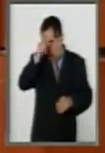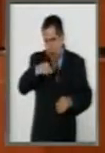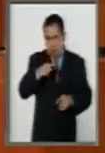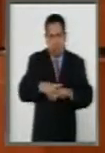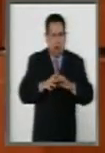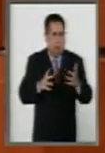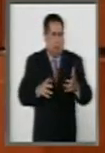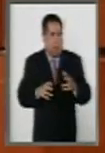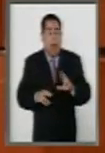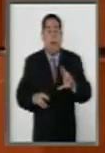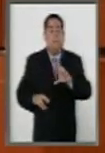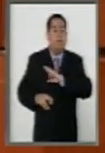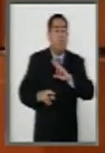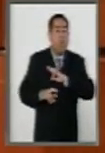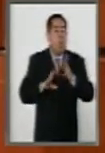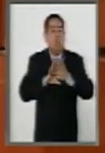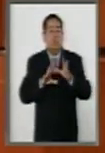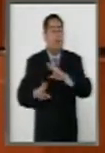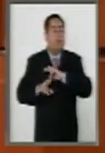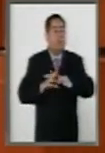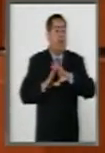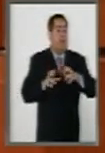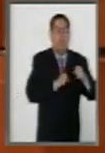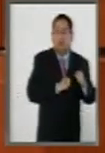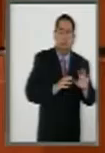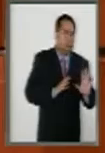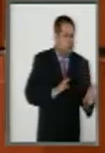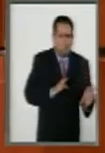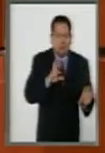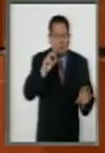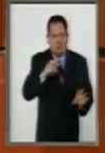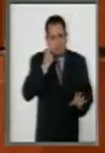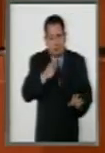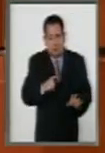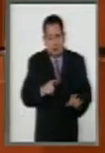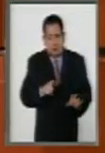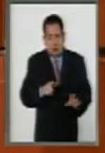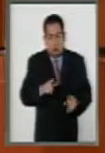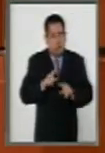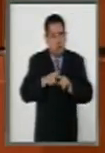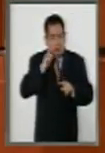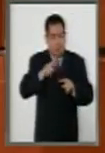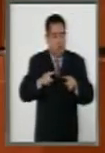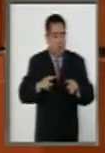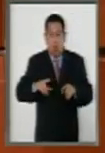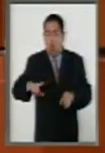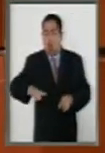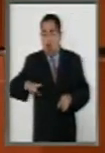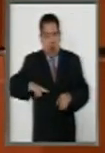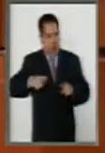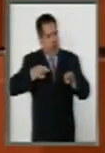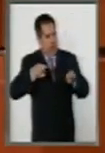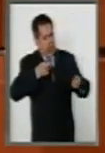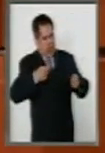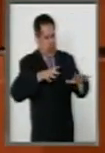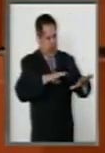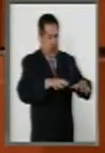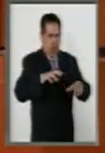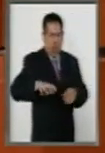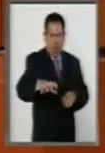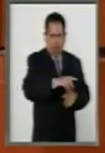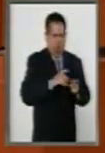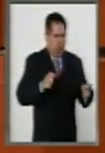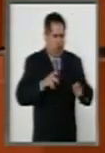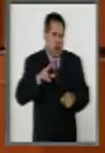privatización de los servicios que se presentan en los centros penitenciarios del país. El monopolio del Estado debe ser preservado y, en